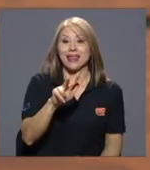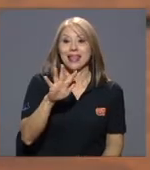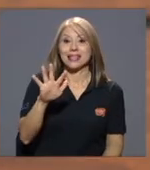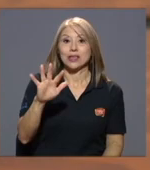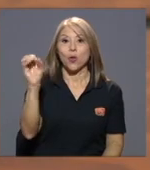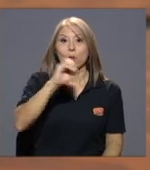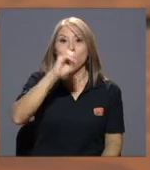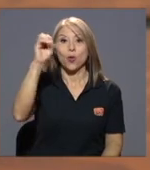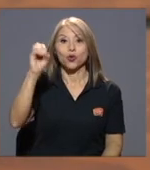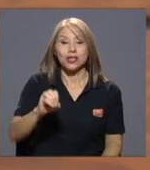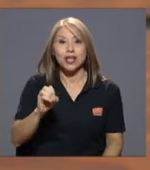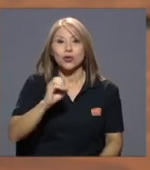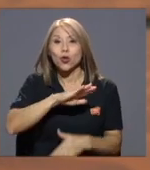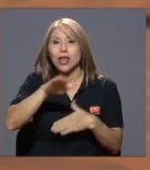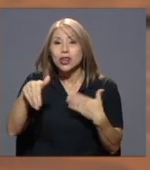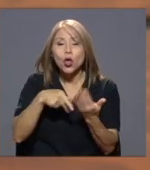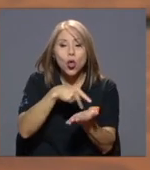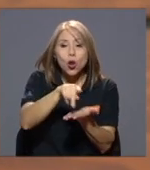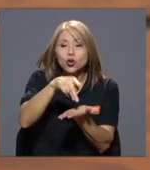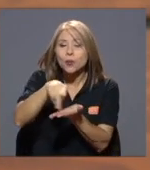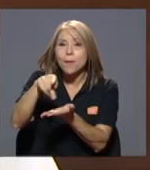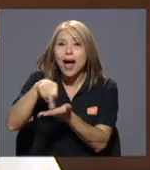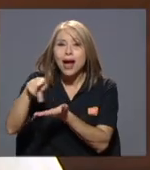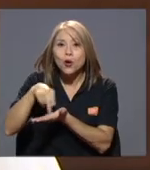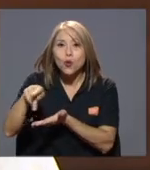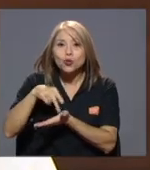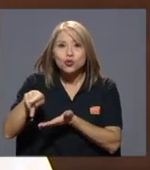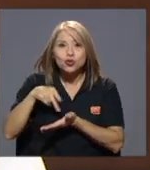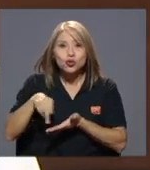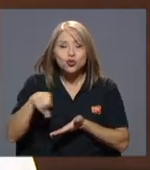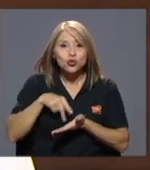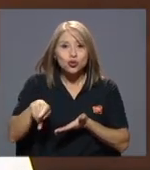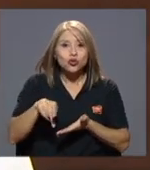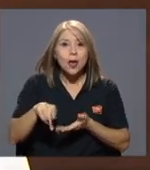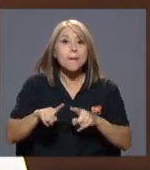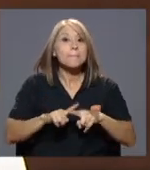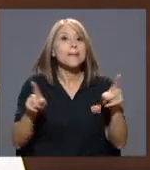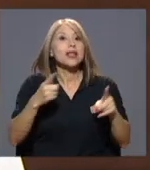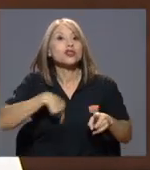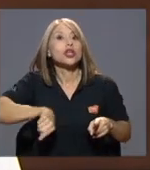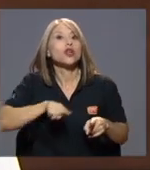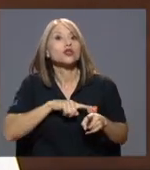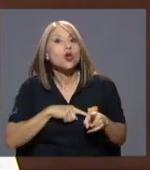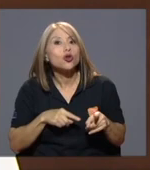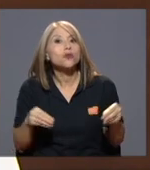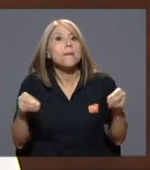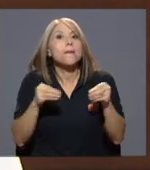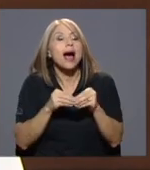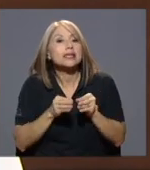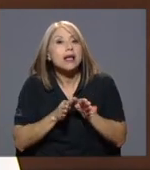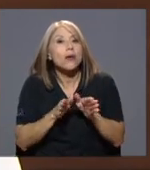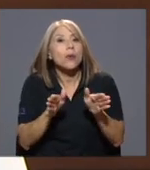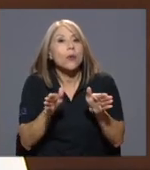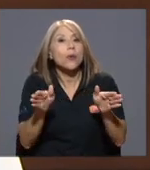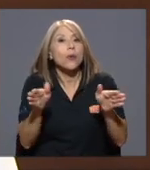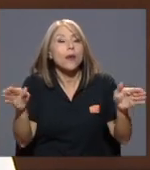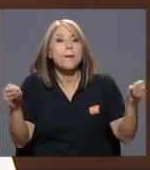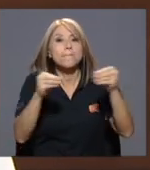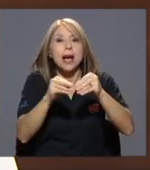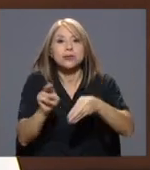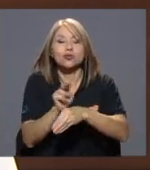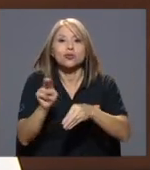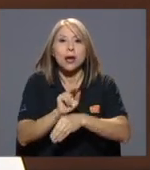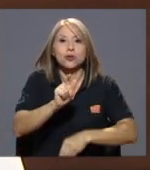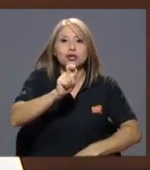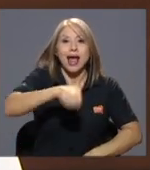pagos, pero si vamos ampliando ese queque, ¿verdad? Y cada vez las personas usamos más tarjetas de crédito y de débito. Vean ahora lo que